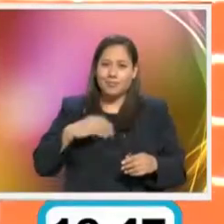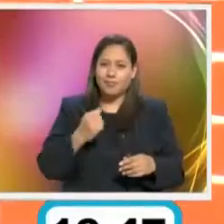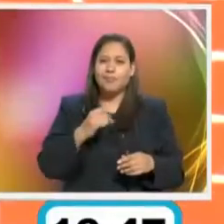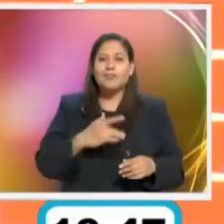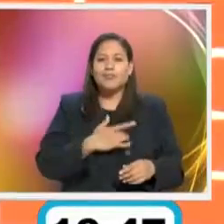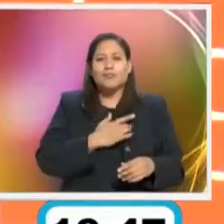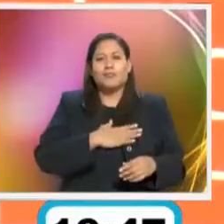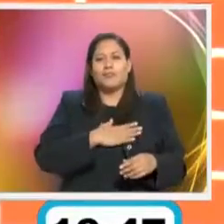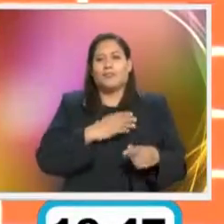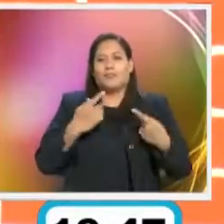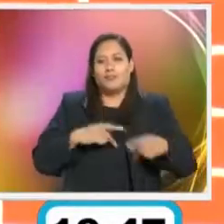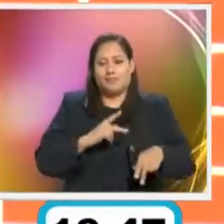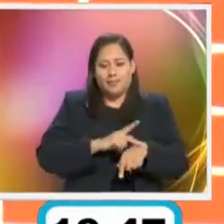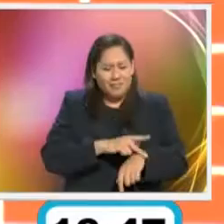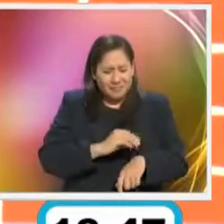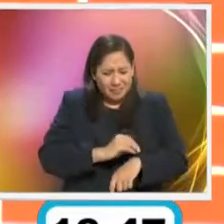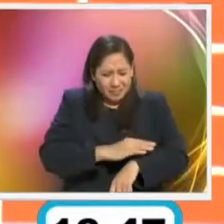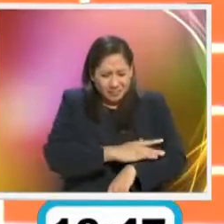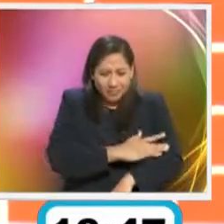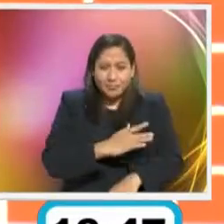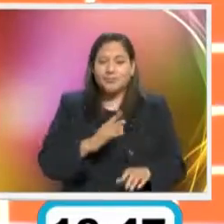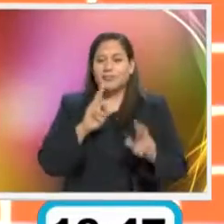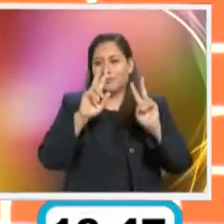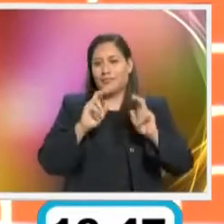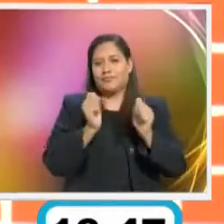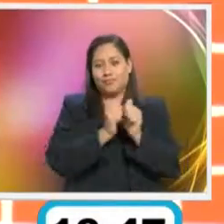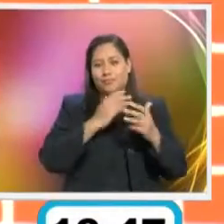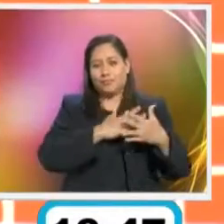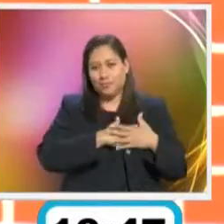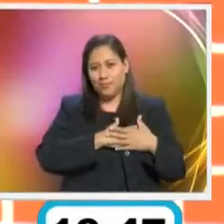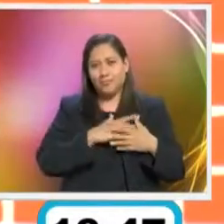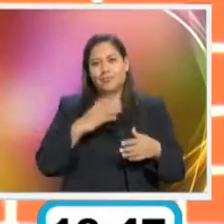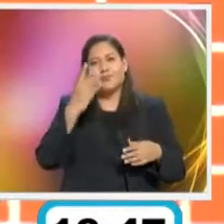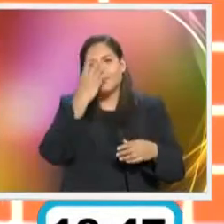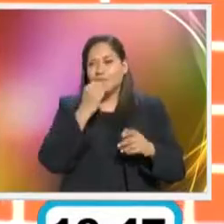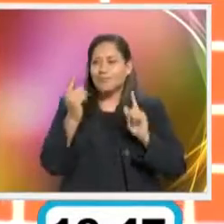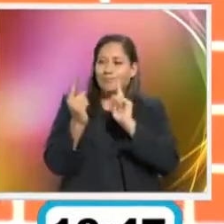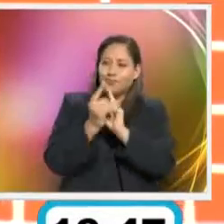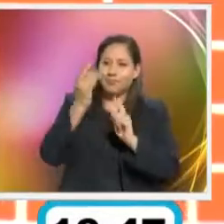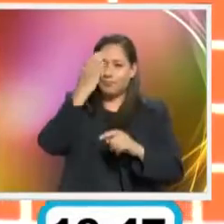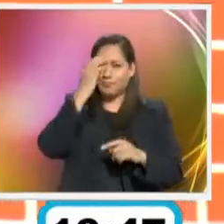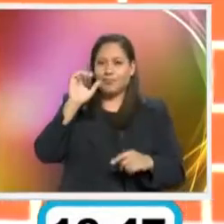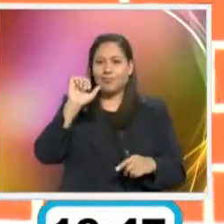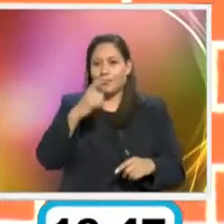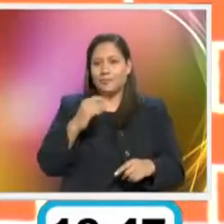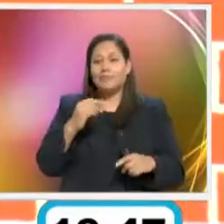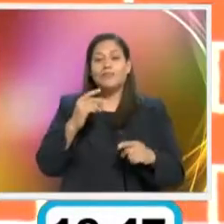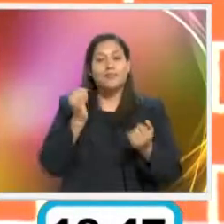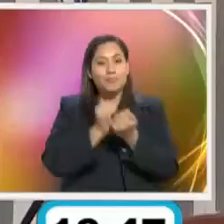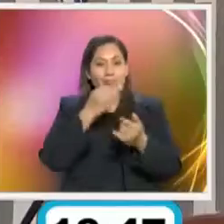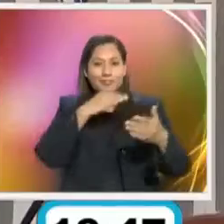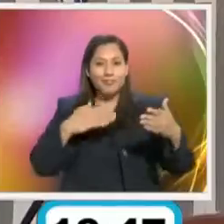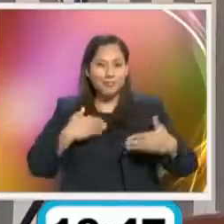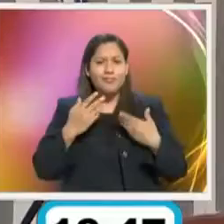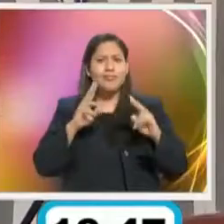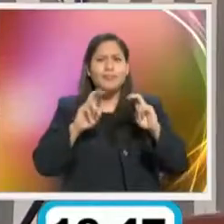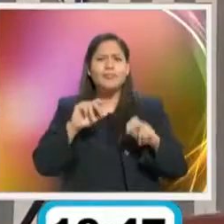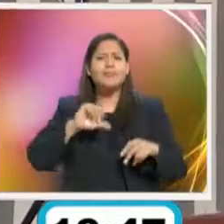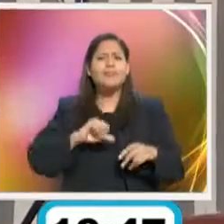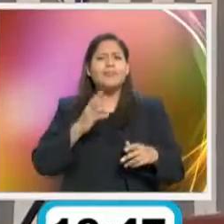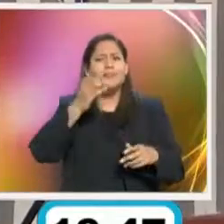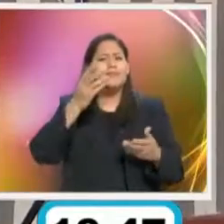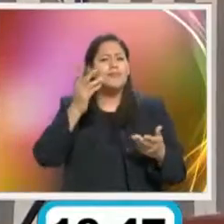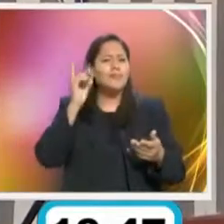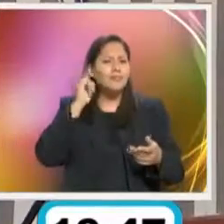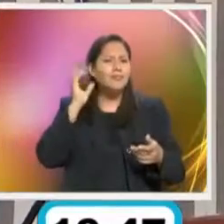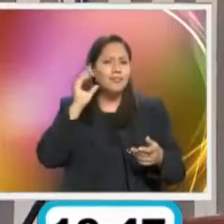en las personas, así Sí. que intentamos que todo sea el amor, la belleza de conocer a alguien y también, ¿por qué no?, la fiesta. Así que vamos a escuchar entonces,